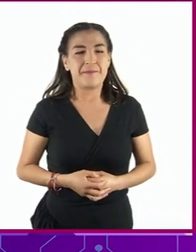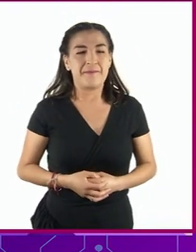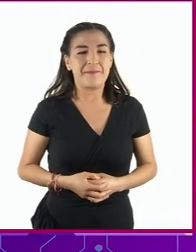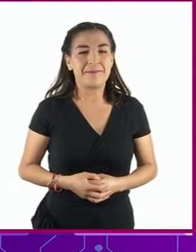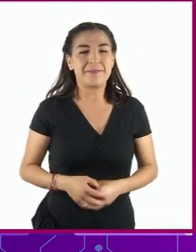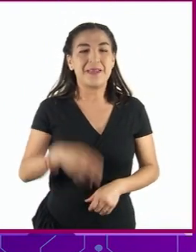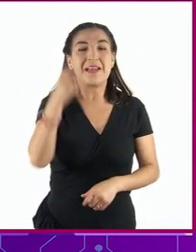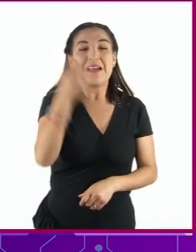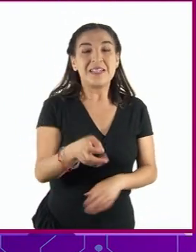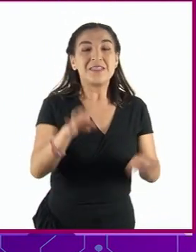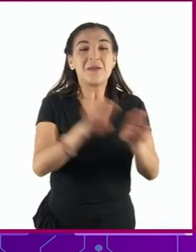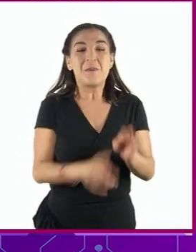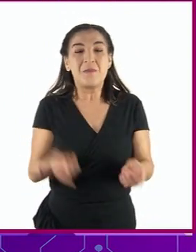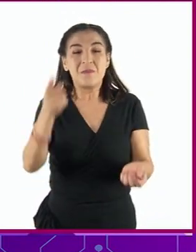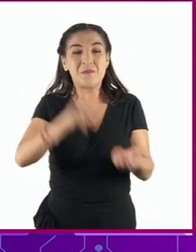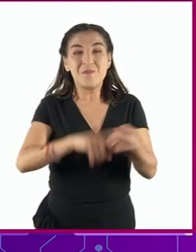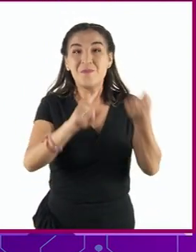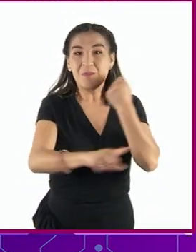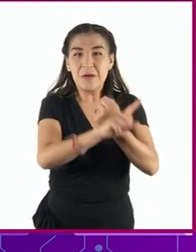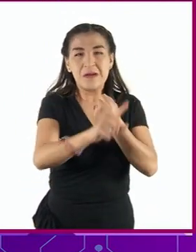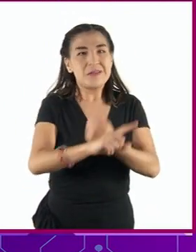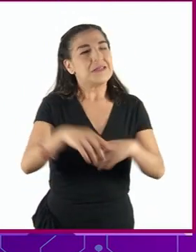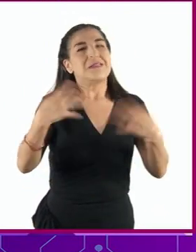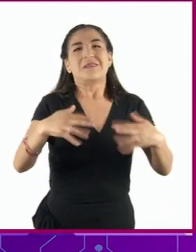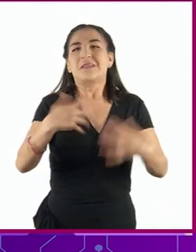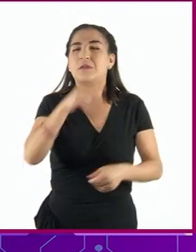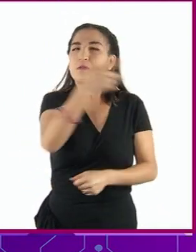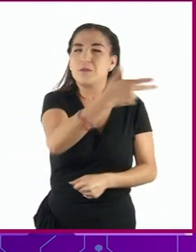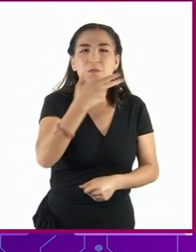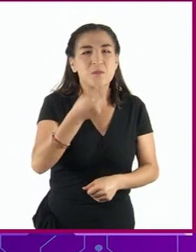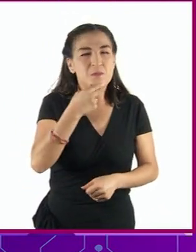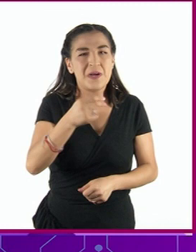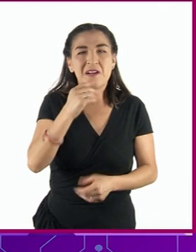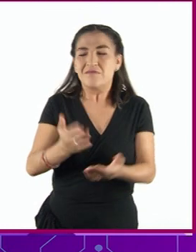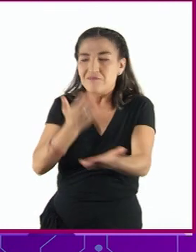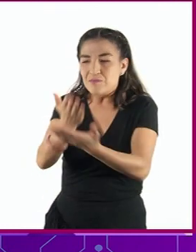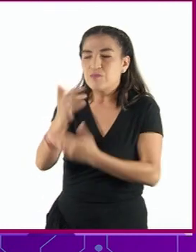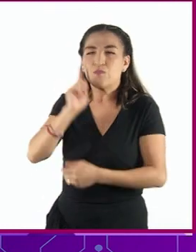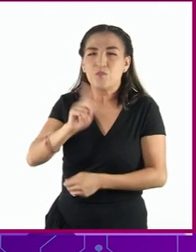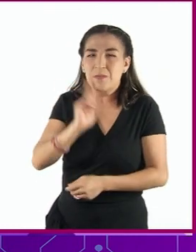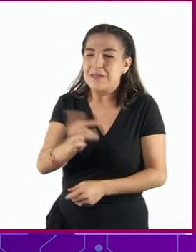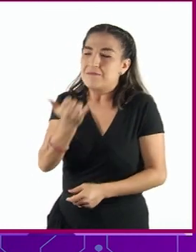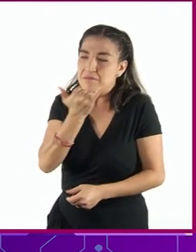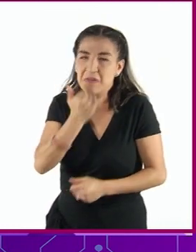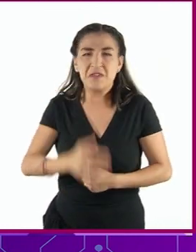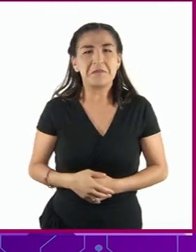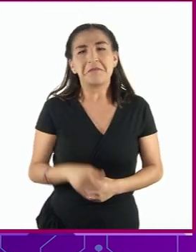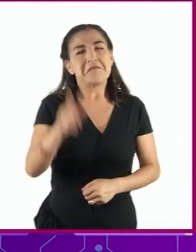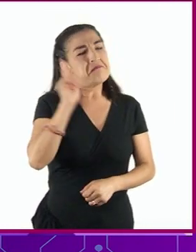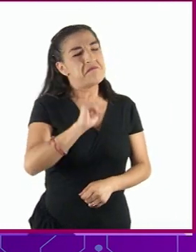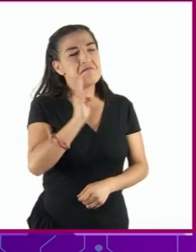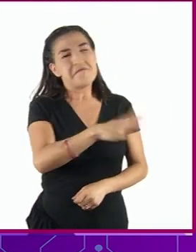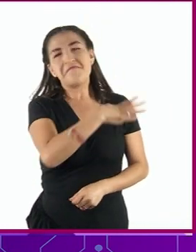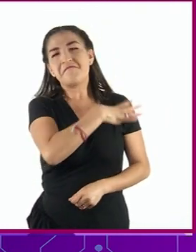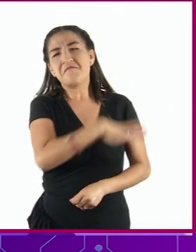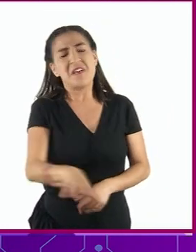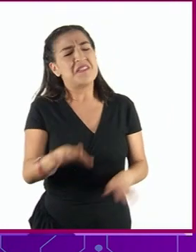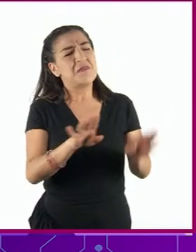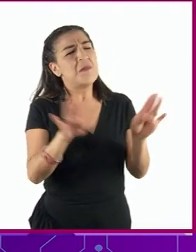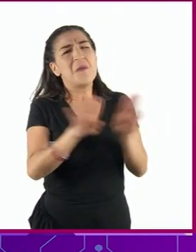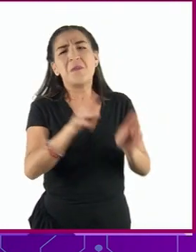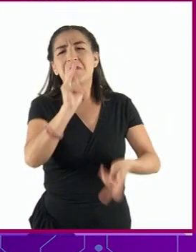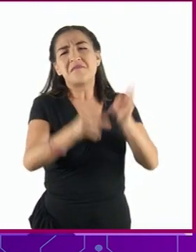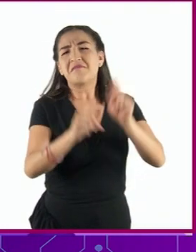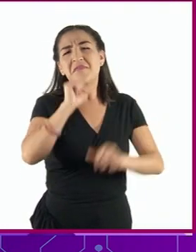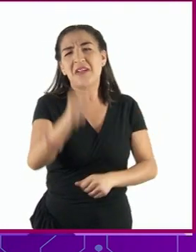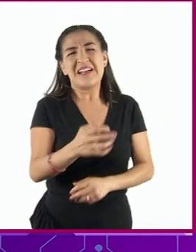Ante este incidente, Jorge buscó a Patricia para disculparse, pero ella se negó tajantemente a escucharlo y